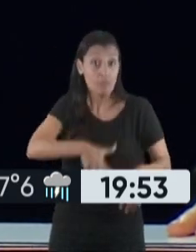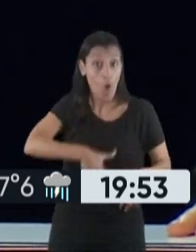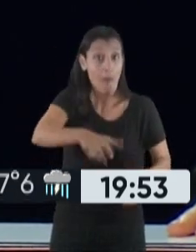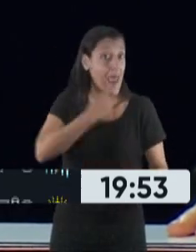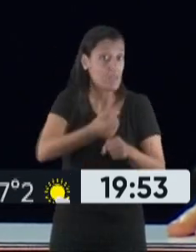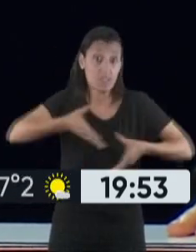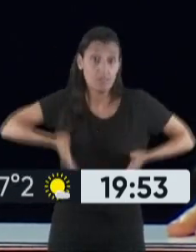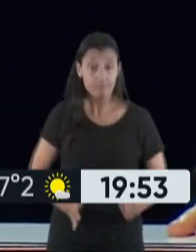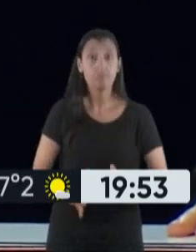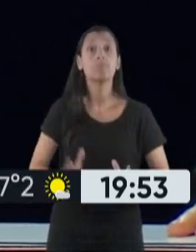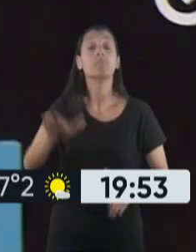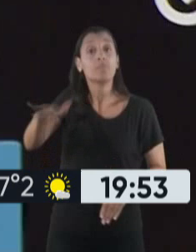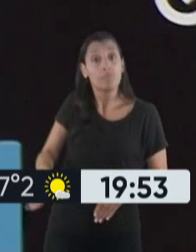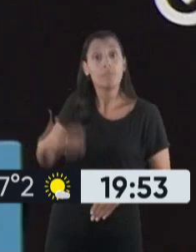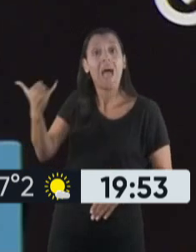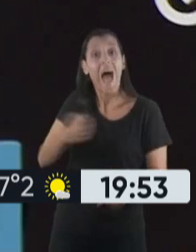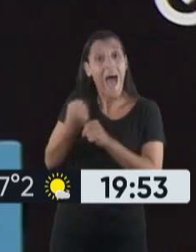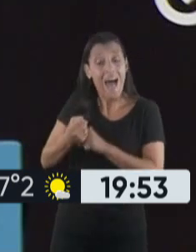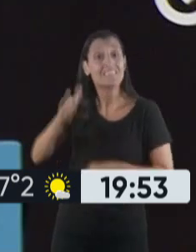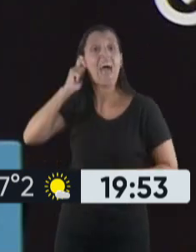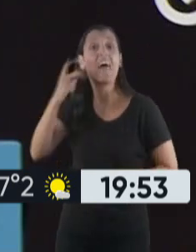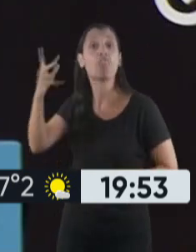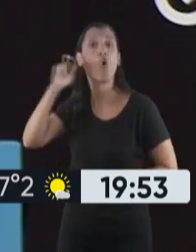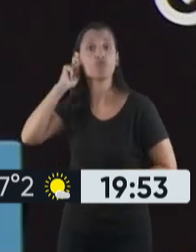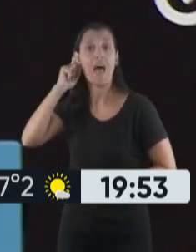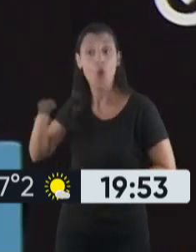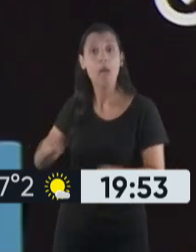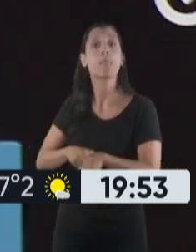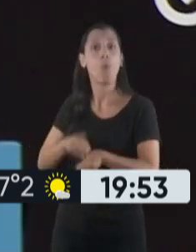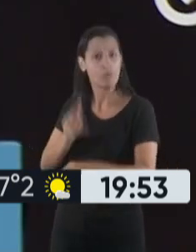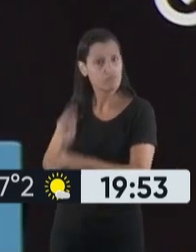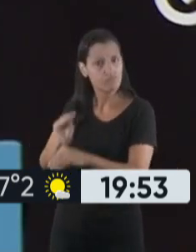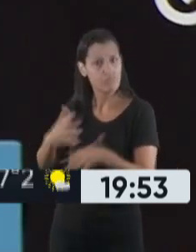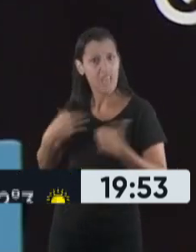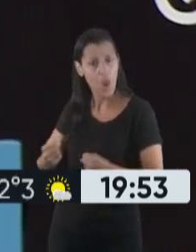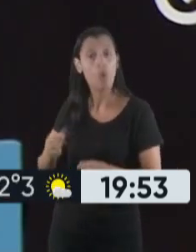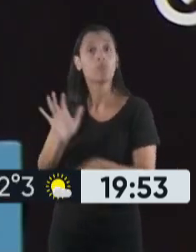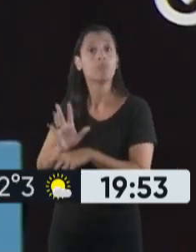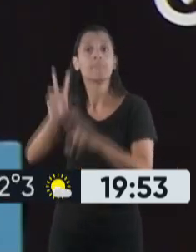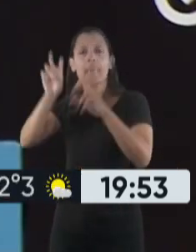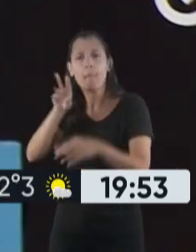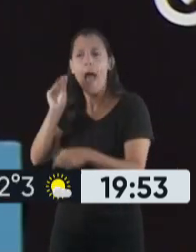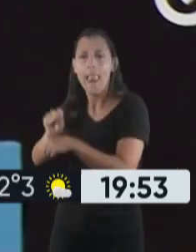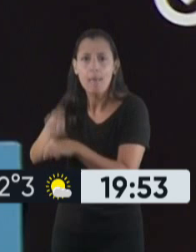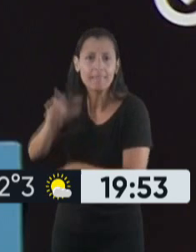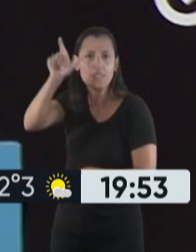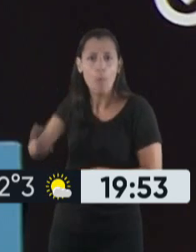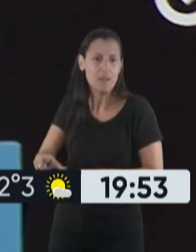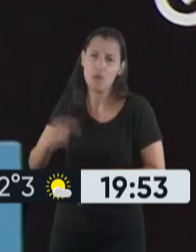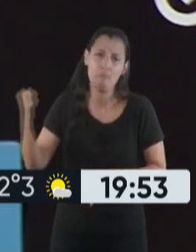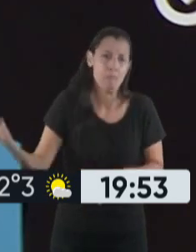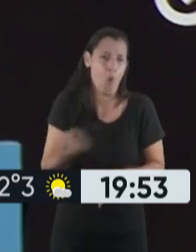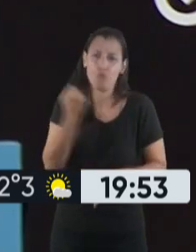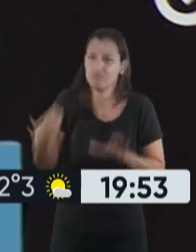hasta que su hijo tiene 2 años, que es el momento donde la alimentación del ser humano tiene